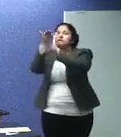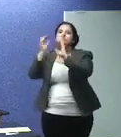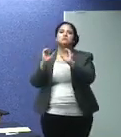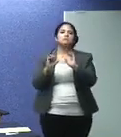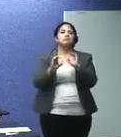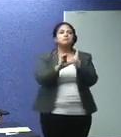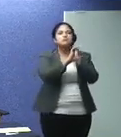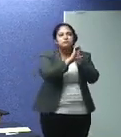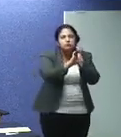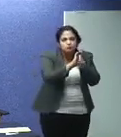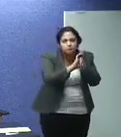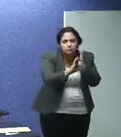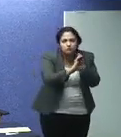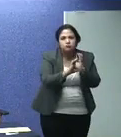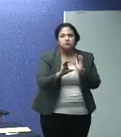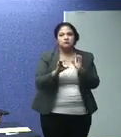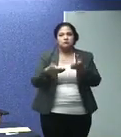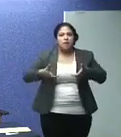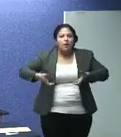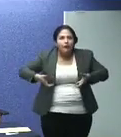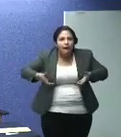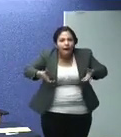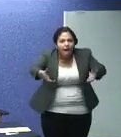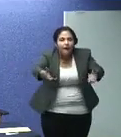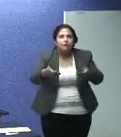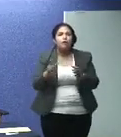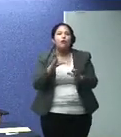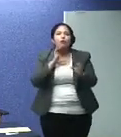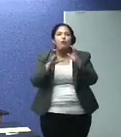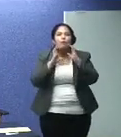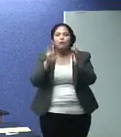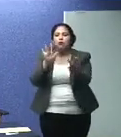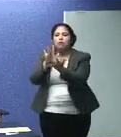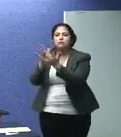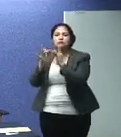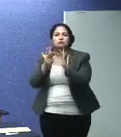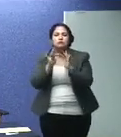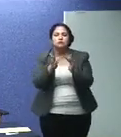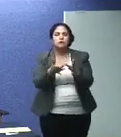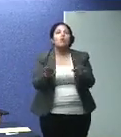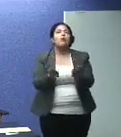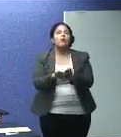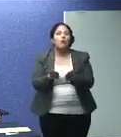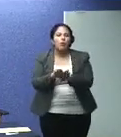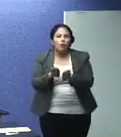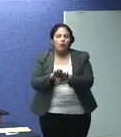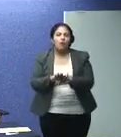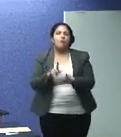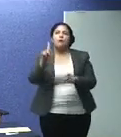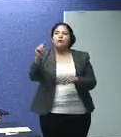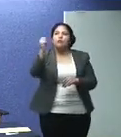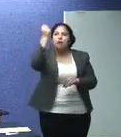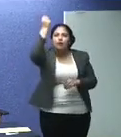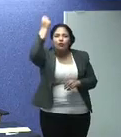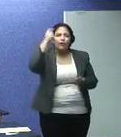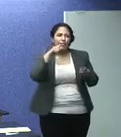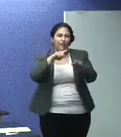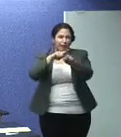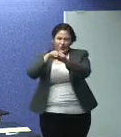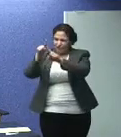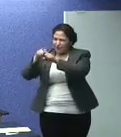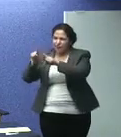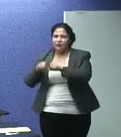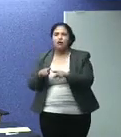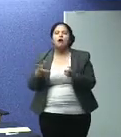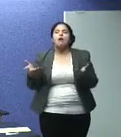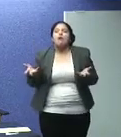transportes, el entorno urbano, comunicaciones y acceso a la información, sistemas y tecnologías de la información y las